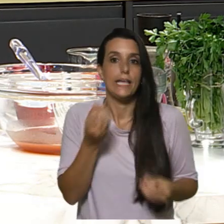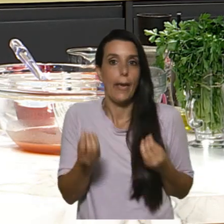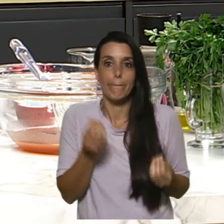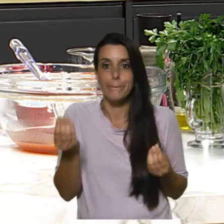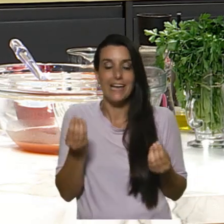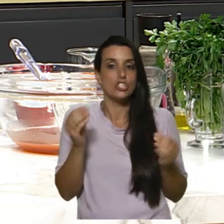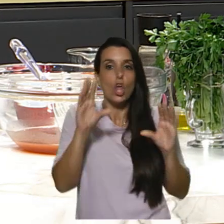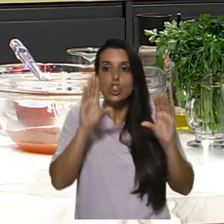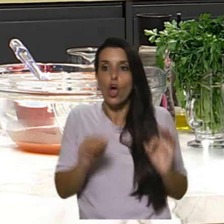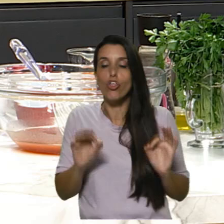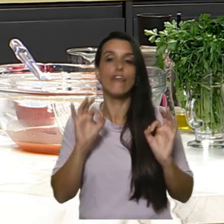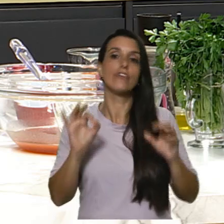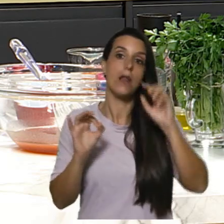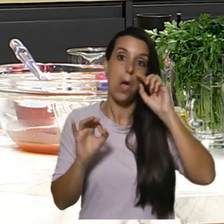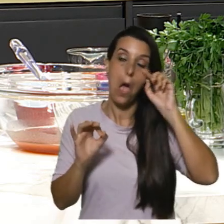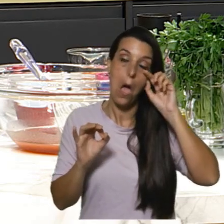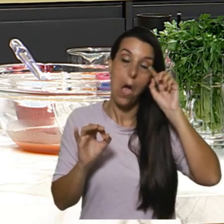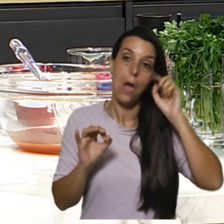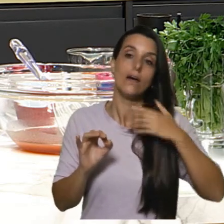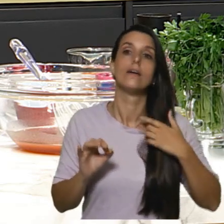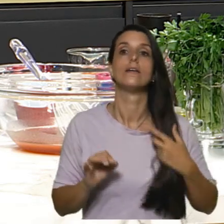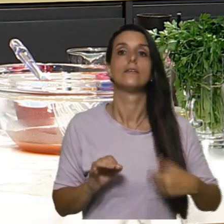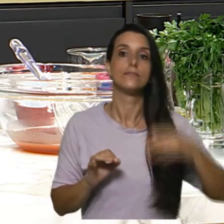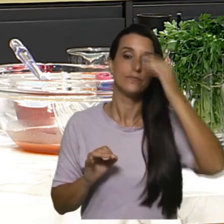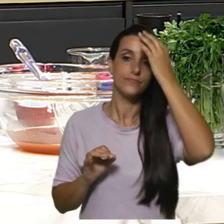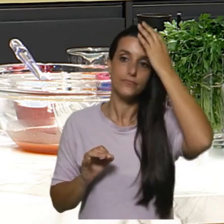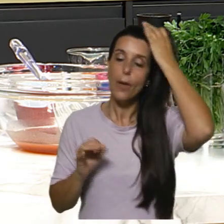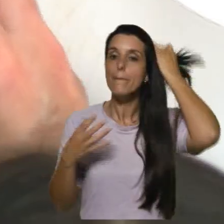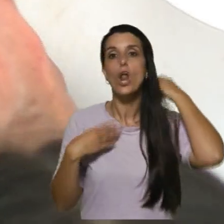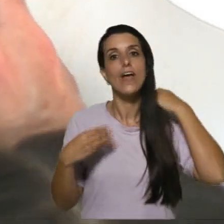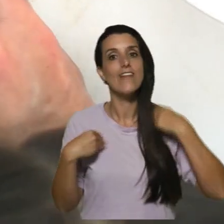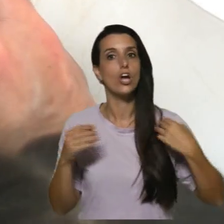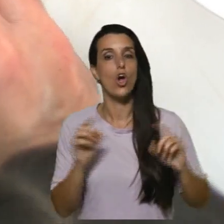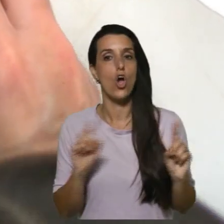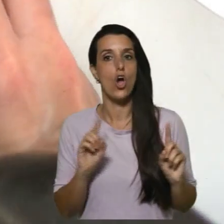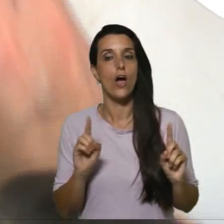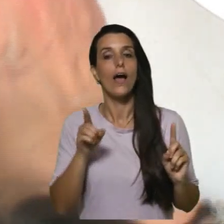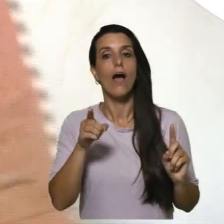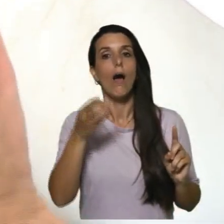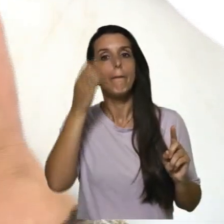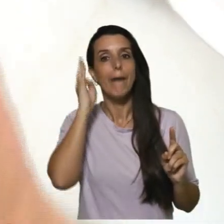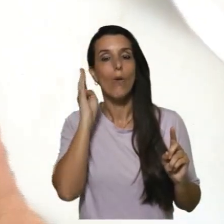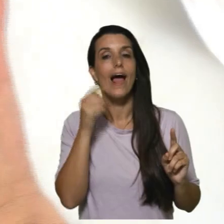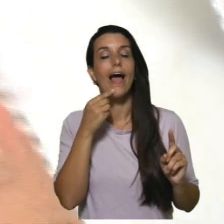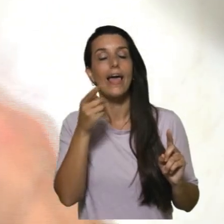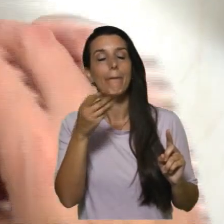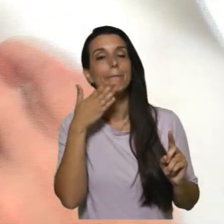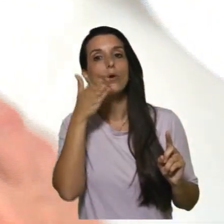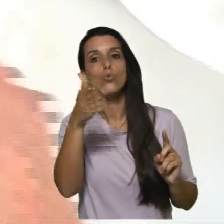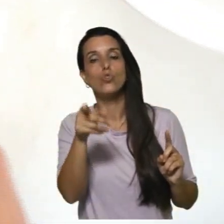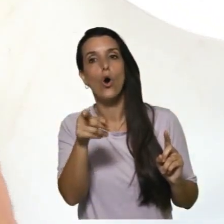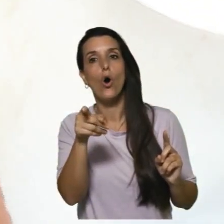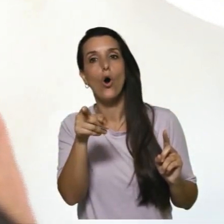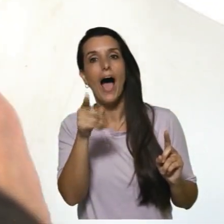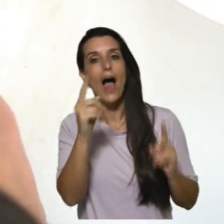está con todo el power, que me dejó todas las manos tremendas, pero hoy no vine de blanco, ¿viste? Y Paula, sí,